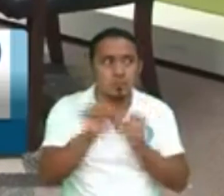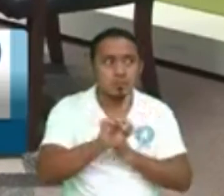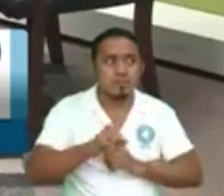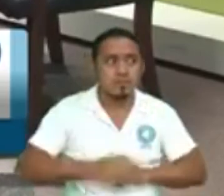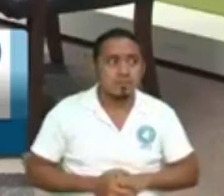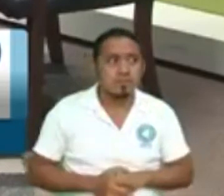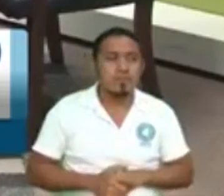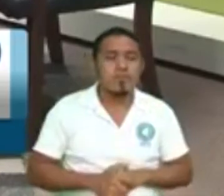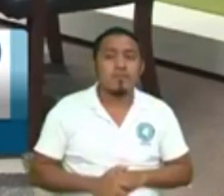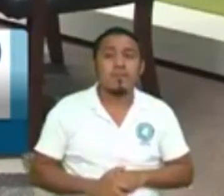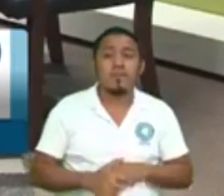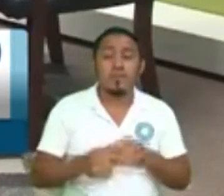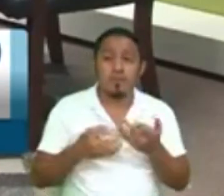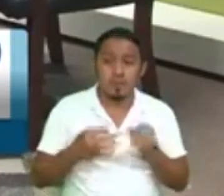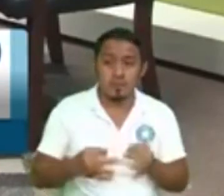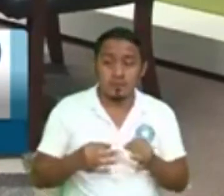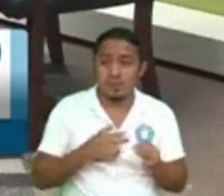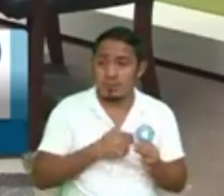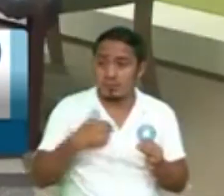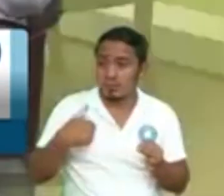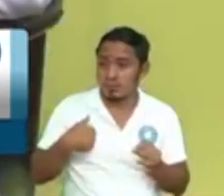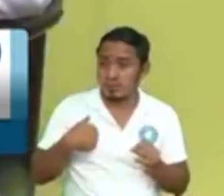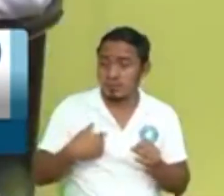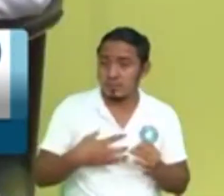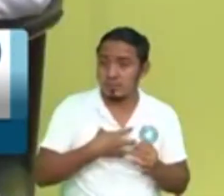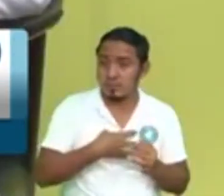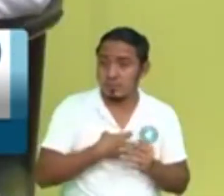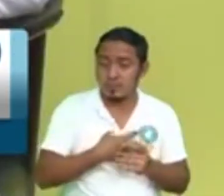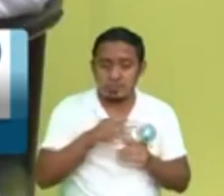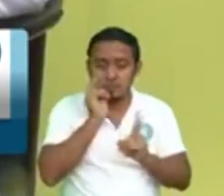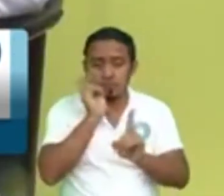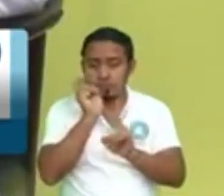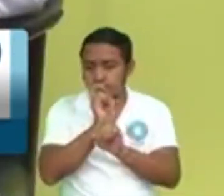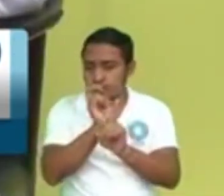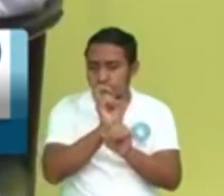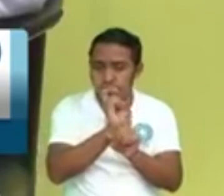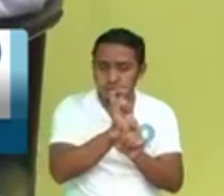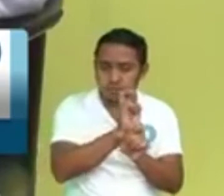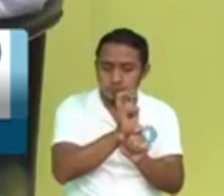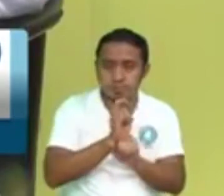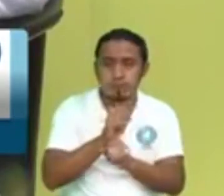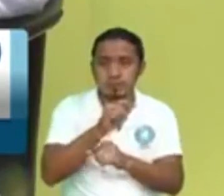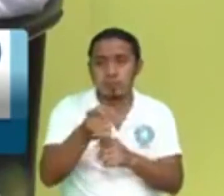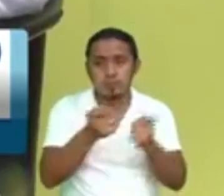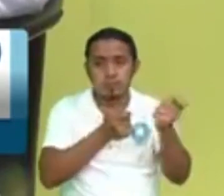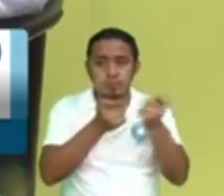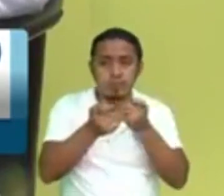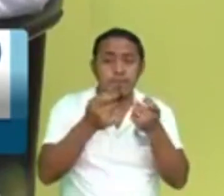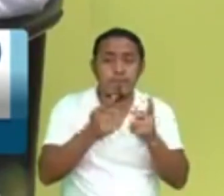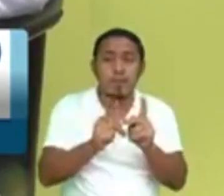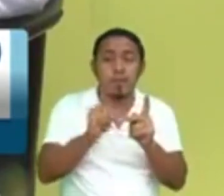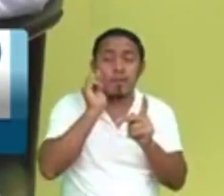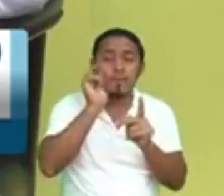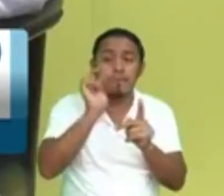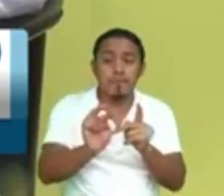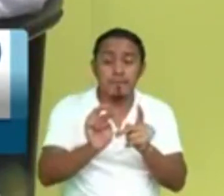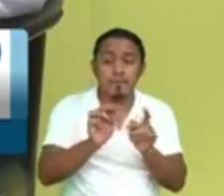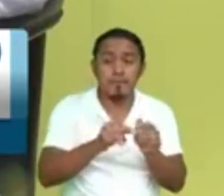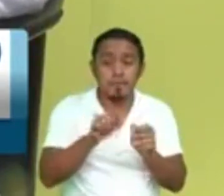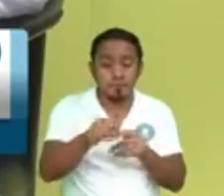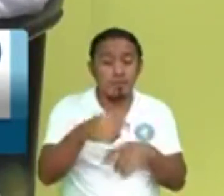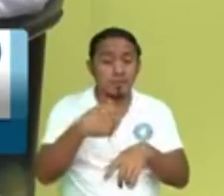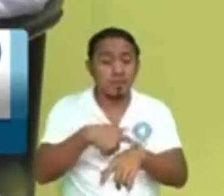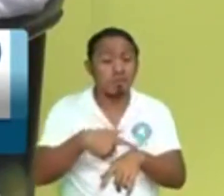está haciendo, entonces lo que hacemos es siempre le damos seguimiento igual que otro control prenatal, pero siempre lo tomamos en cuenta como uno de alto